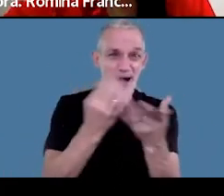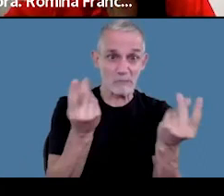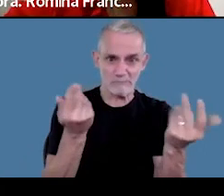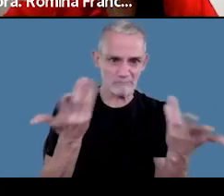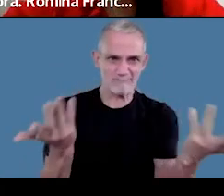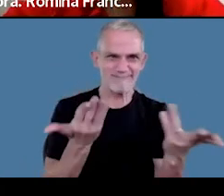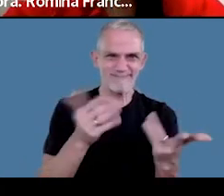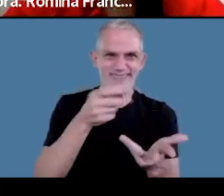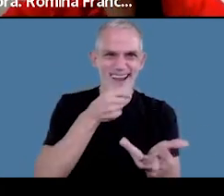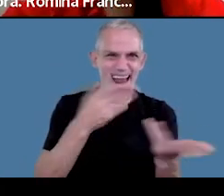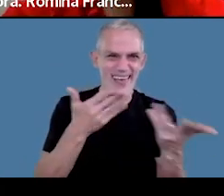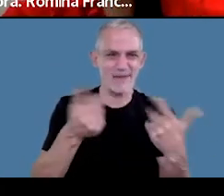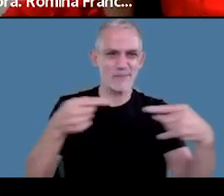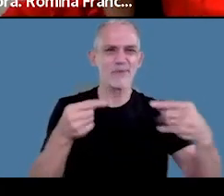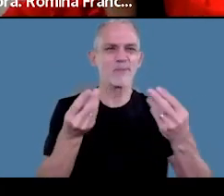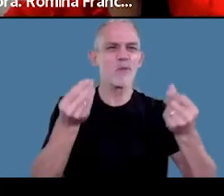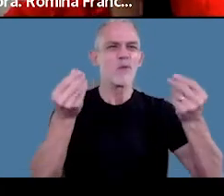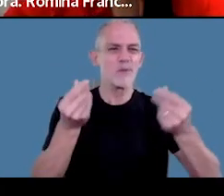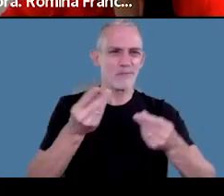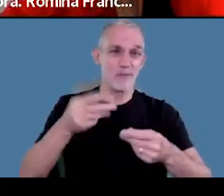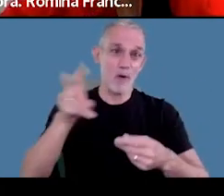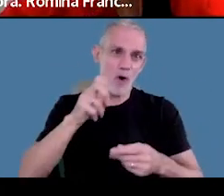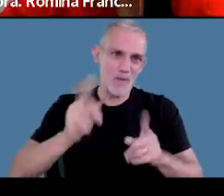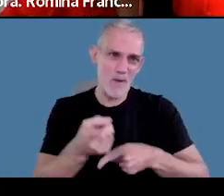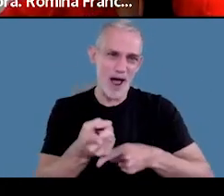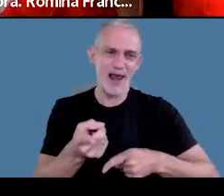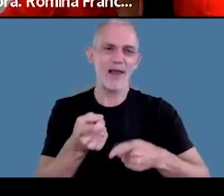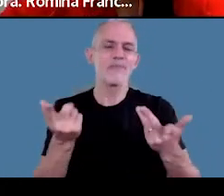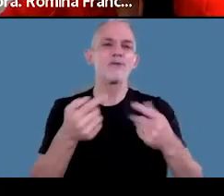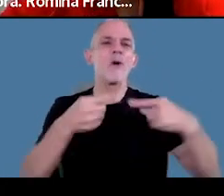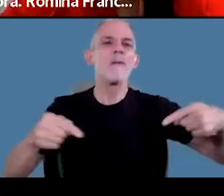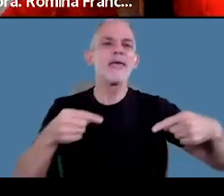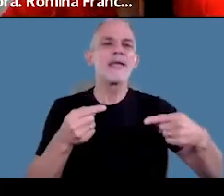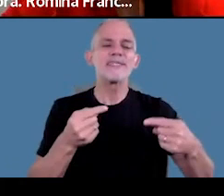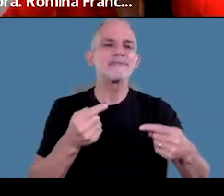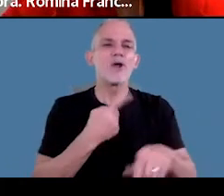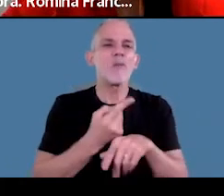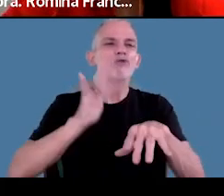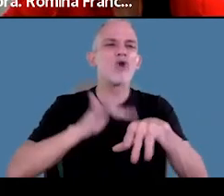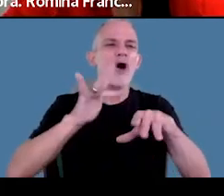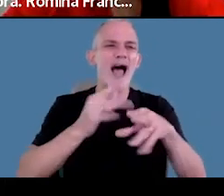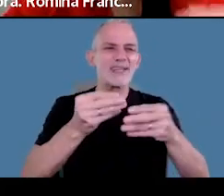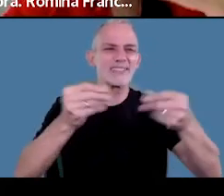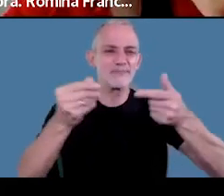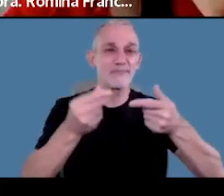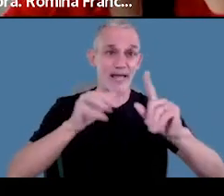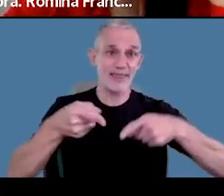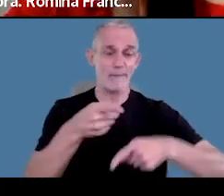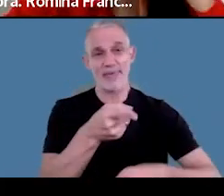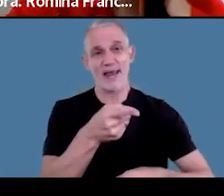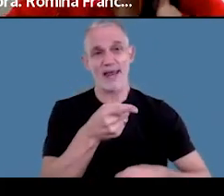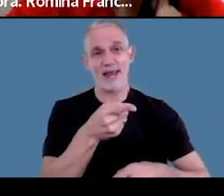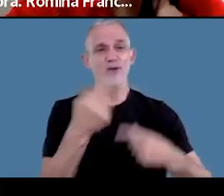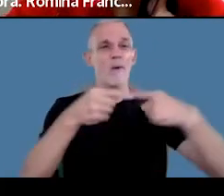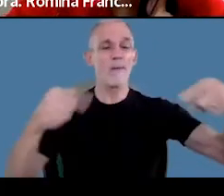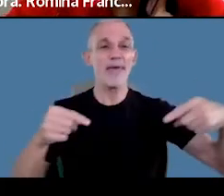montón de bienes que son los bienes no tangibles, son considerados también bienes